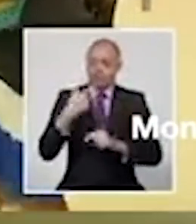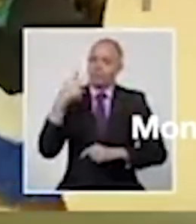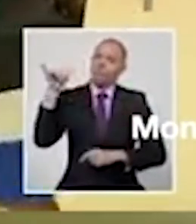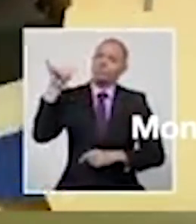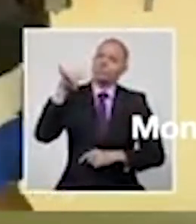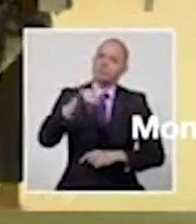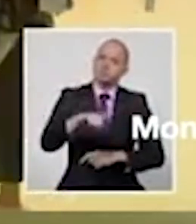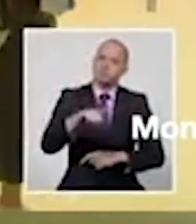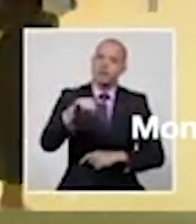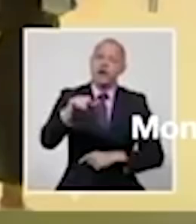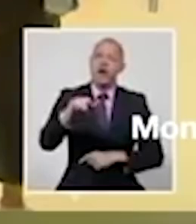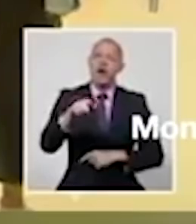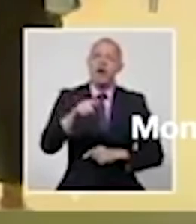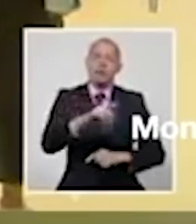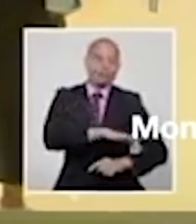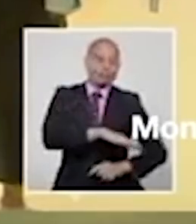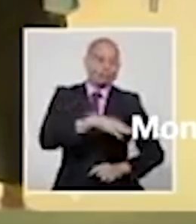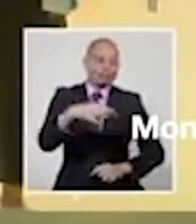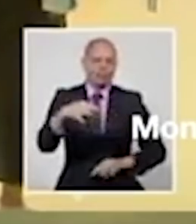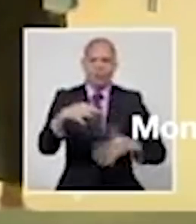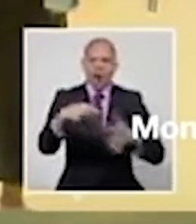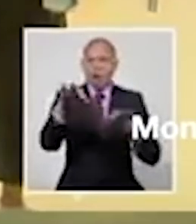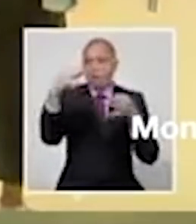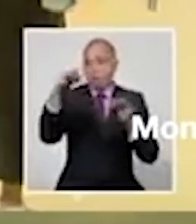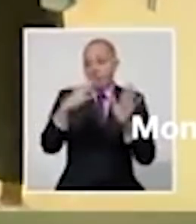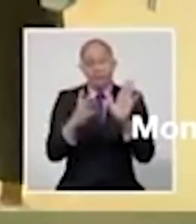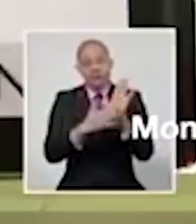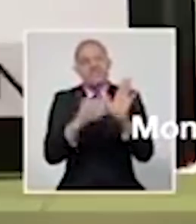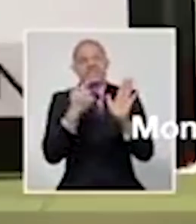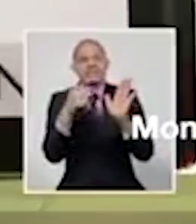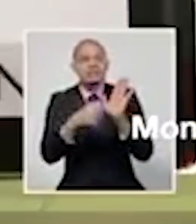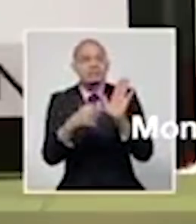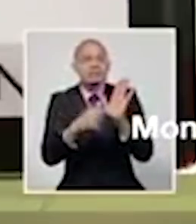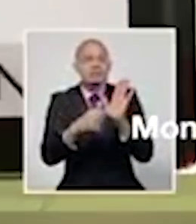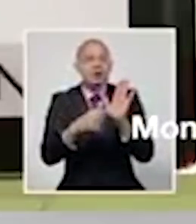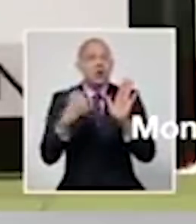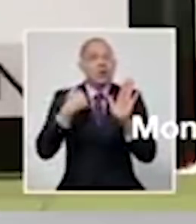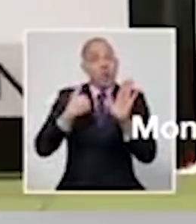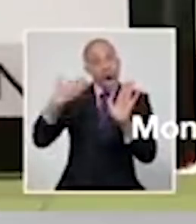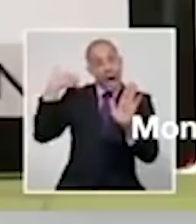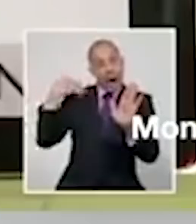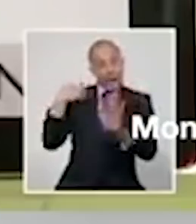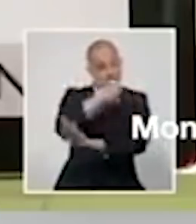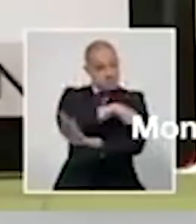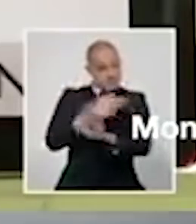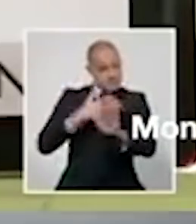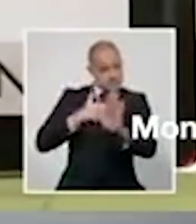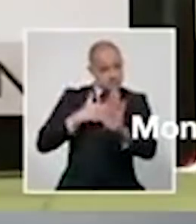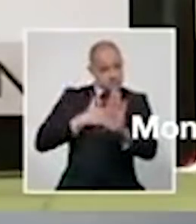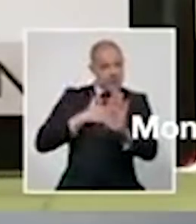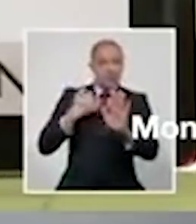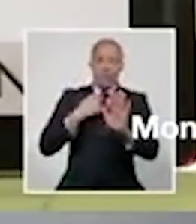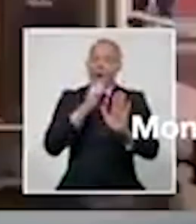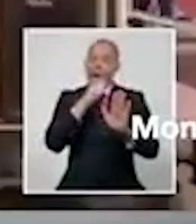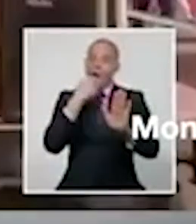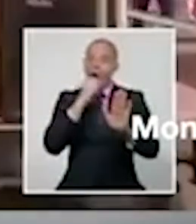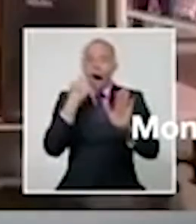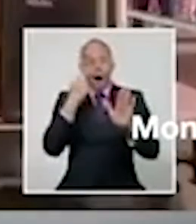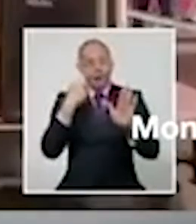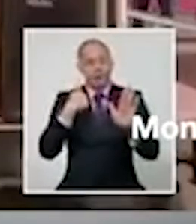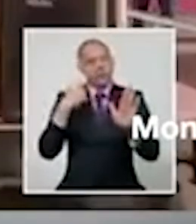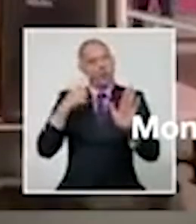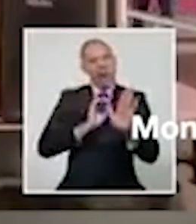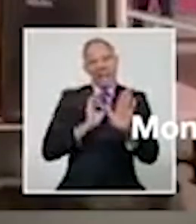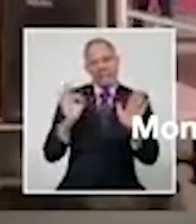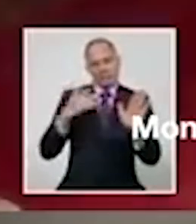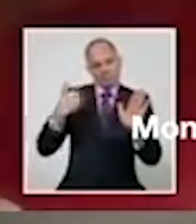como tal. Pues bueno, ese cubano, si entra por Matanzas o Ciego, tiene que hacer esa cuarentena en un hotel residente